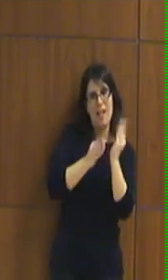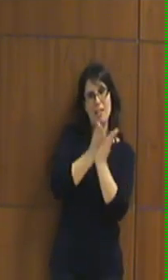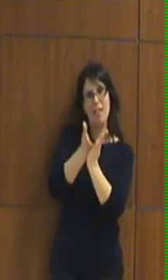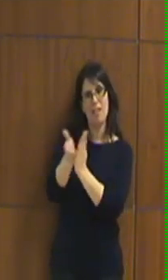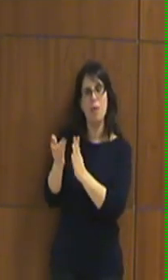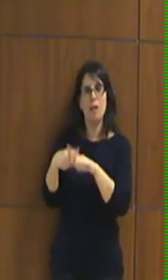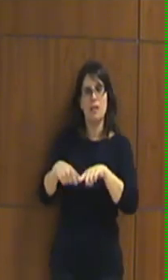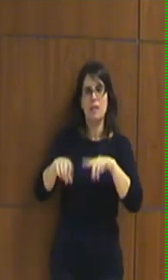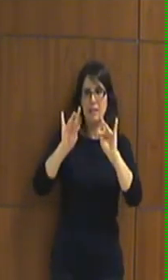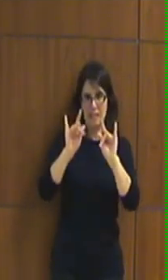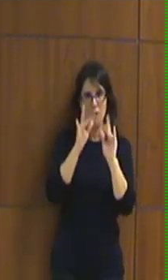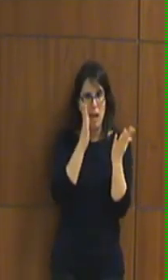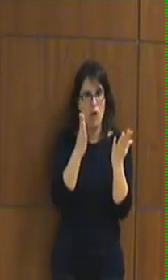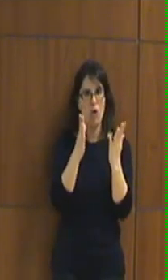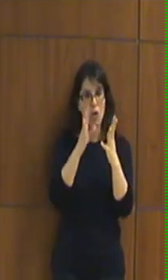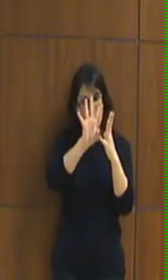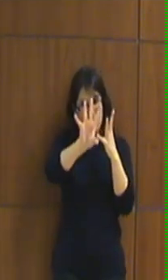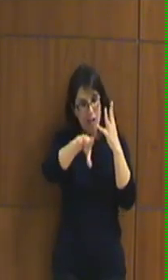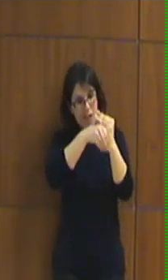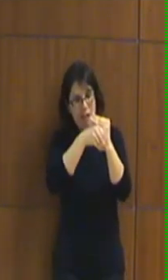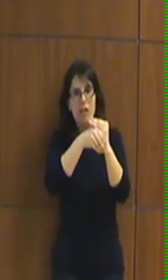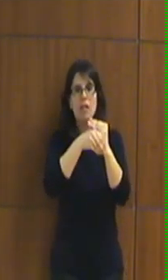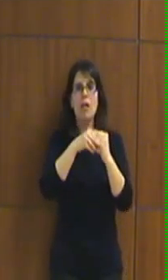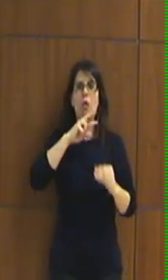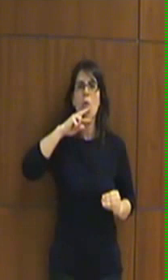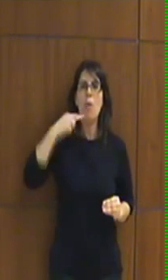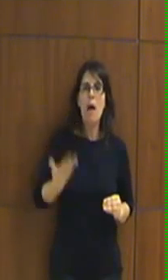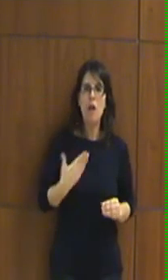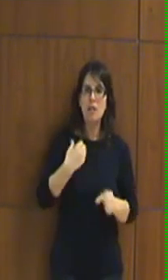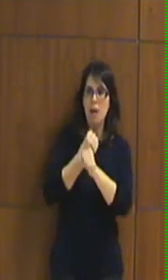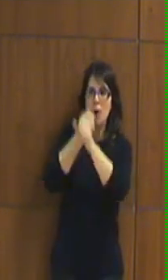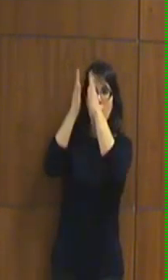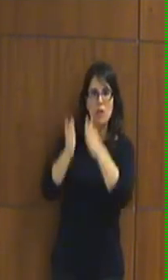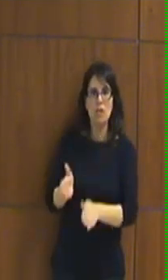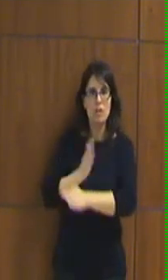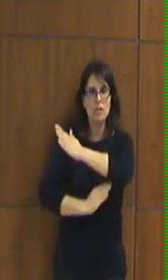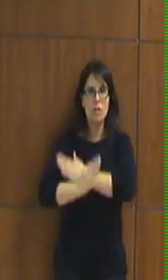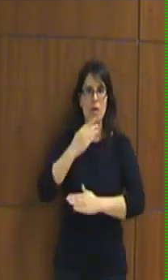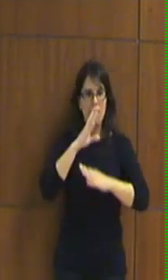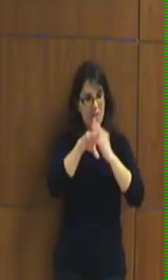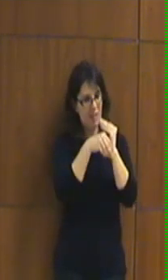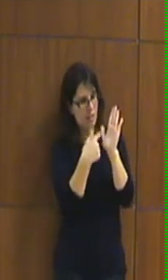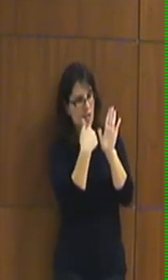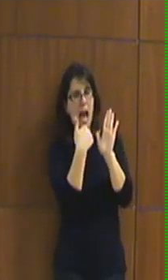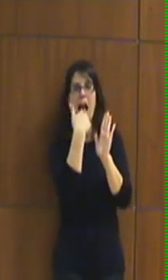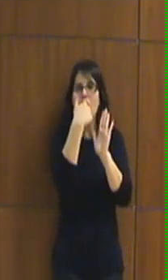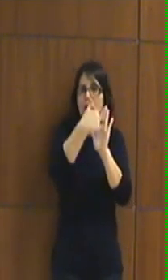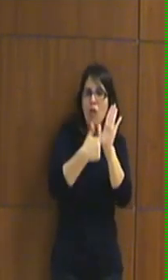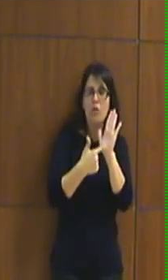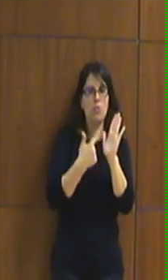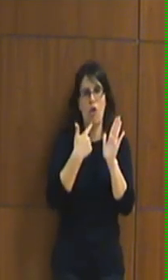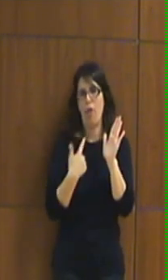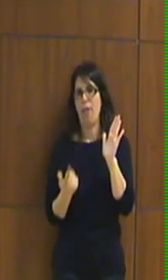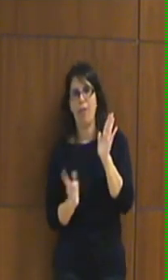acompañado de la venta del valor del trabajo de las personas con discapacidad. Es decir, hemos